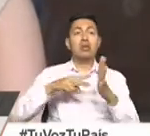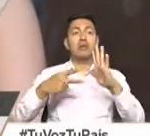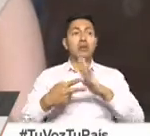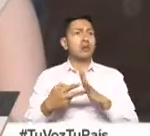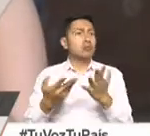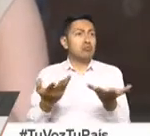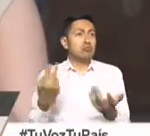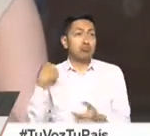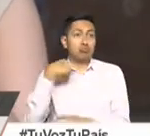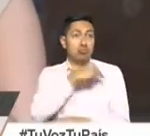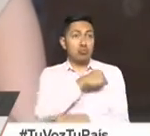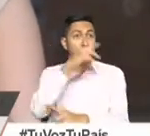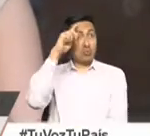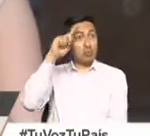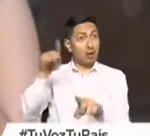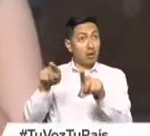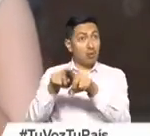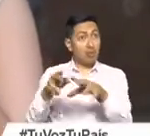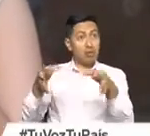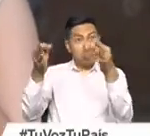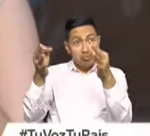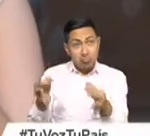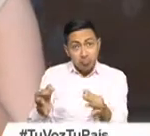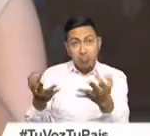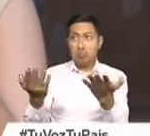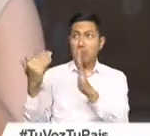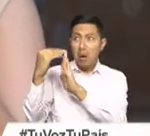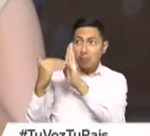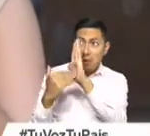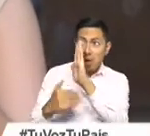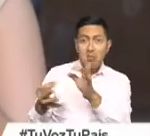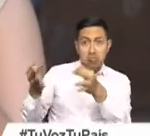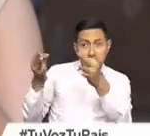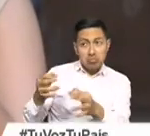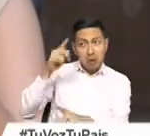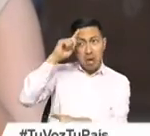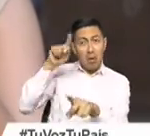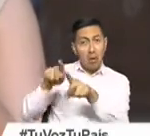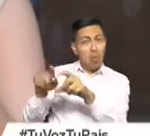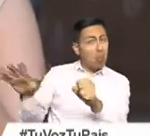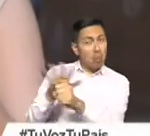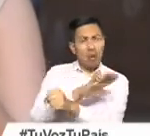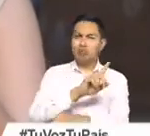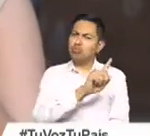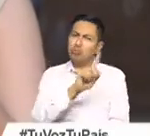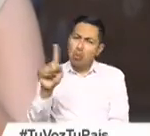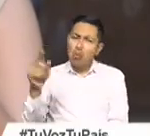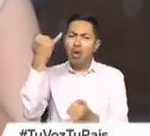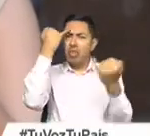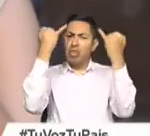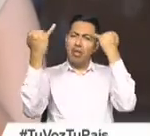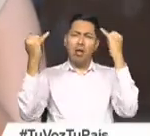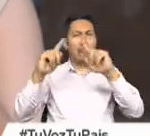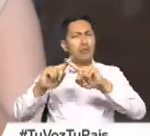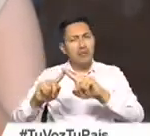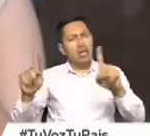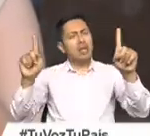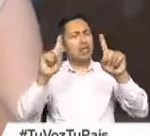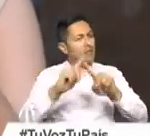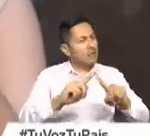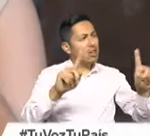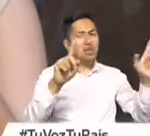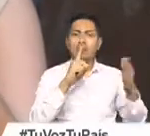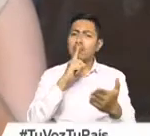estemos de acuerdo al 100% con todas las demandas, que no significa que tengamos unanimidad en todos los temas, pero